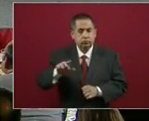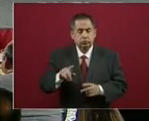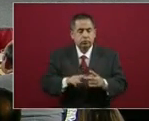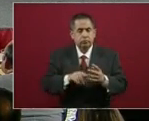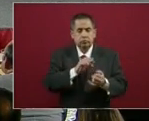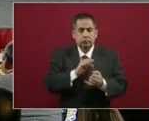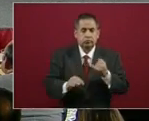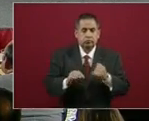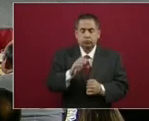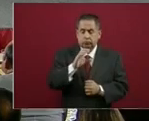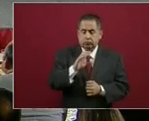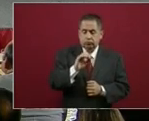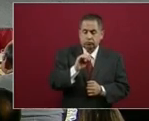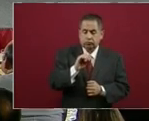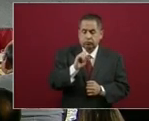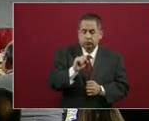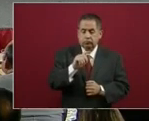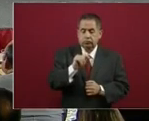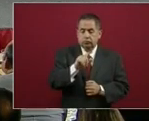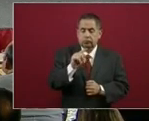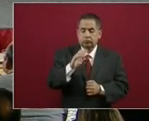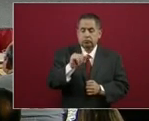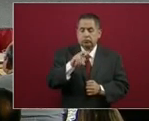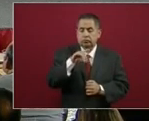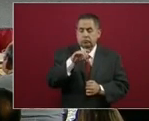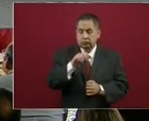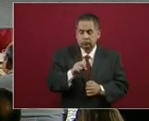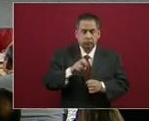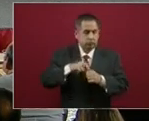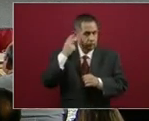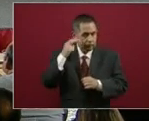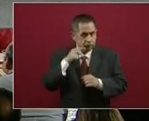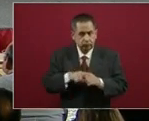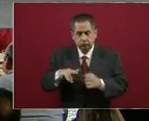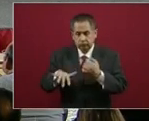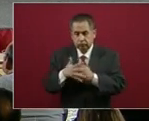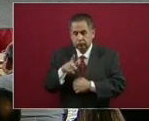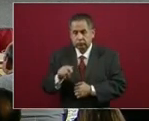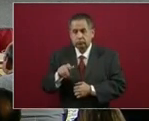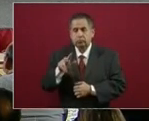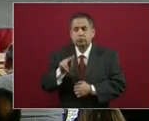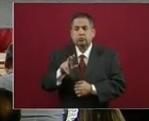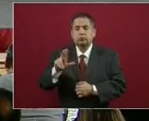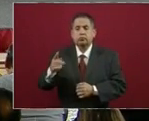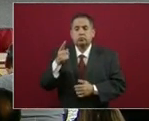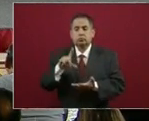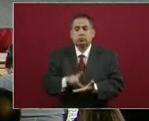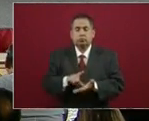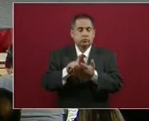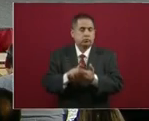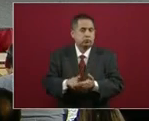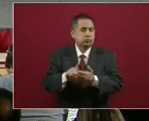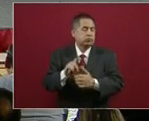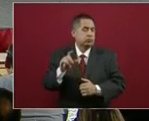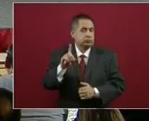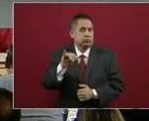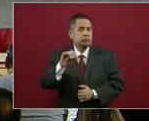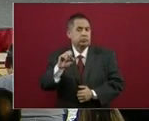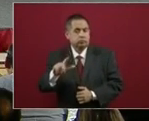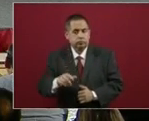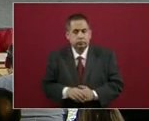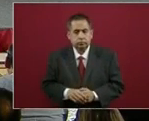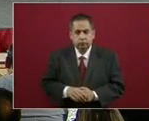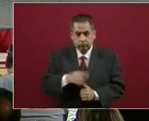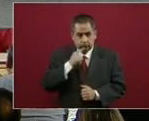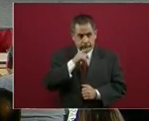y Coatzacoalcos, Veracruz, Servicio Fácil del Sureste, a 15.88 pesos el litro de diésel. Esas son las